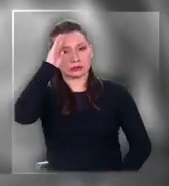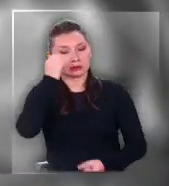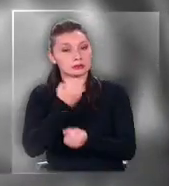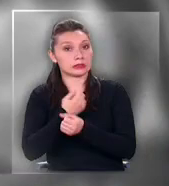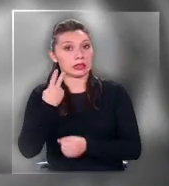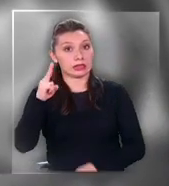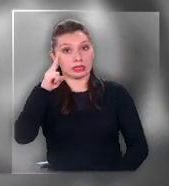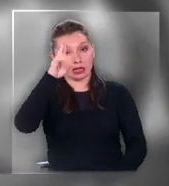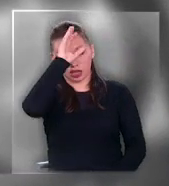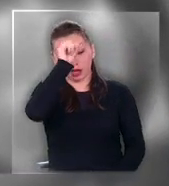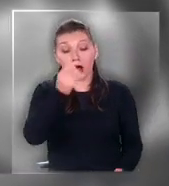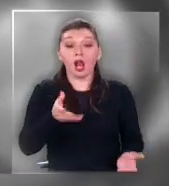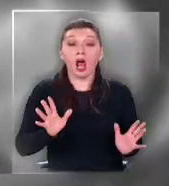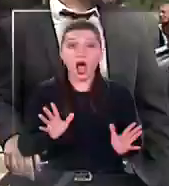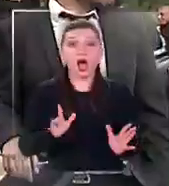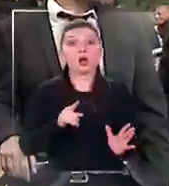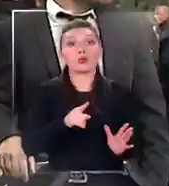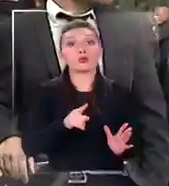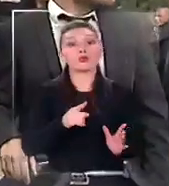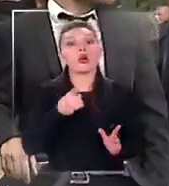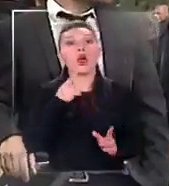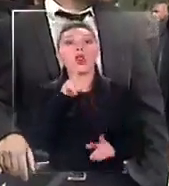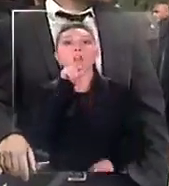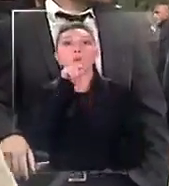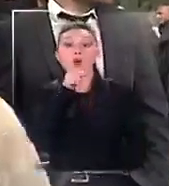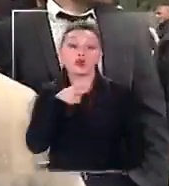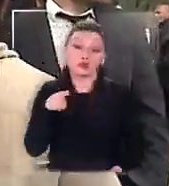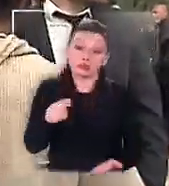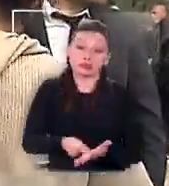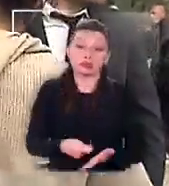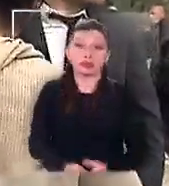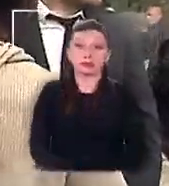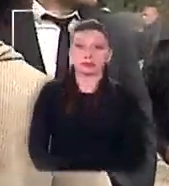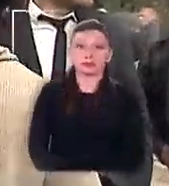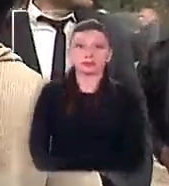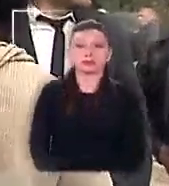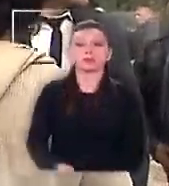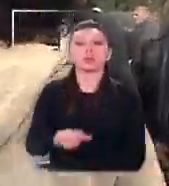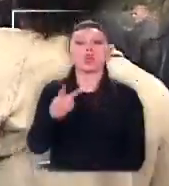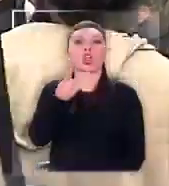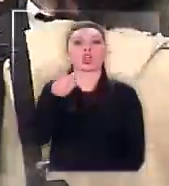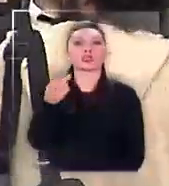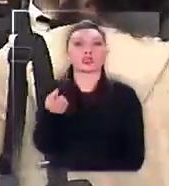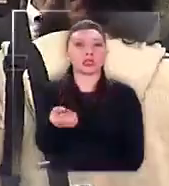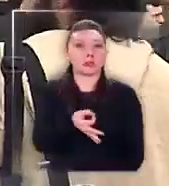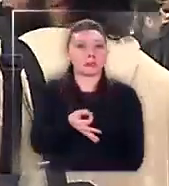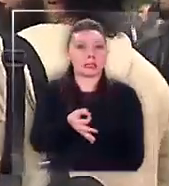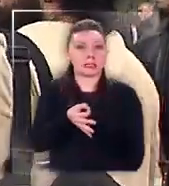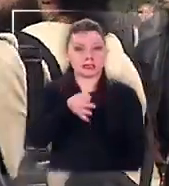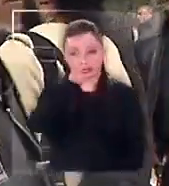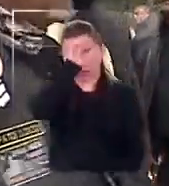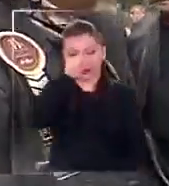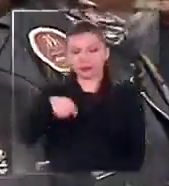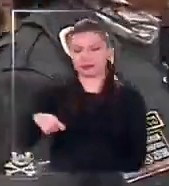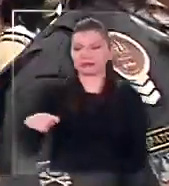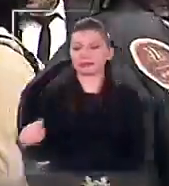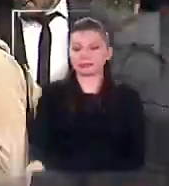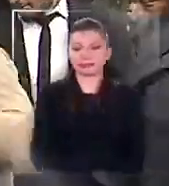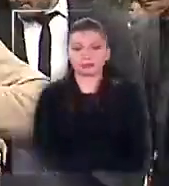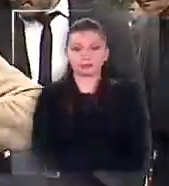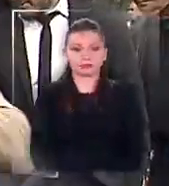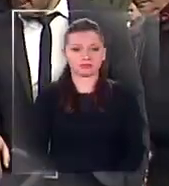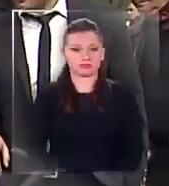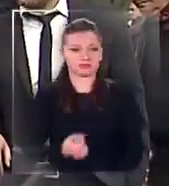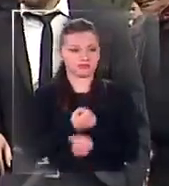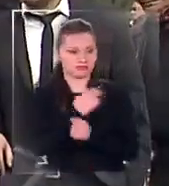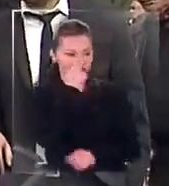y le dice, y claro, ponete algo para el pollo. Y este tipo le pasó 200 pesos argentinos y el policía